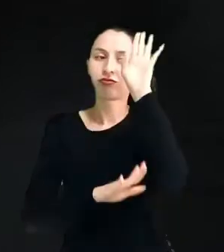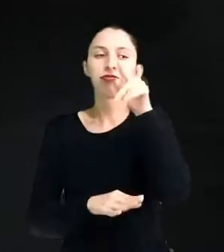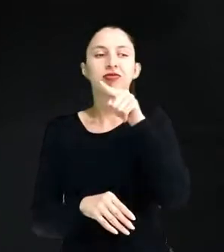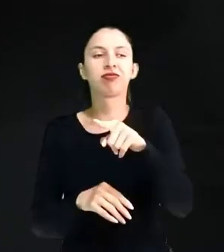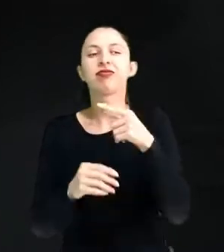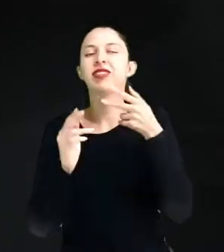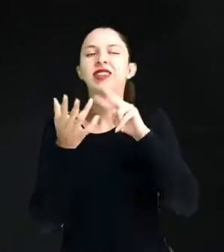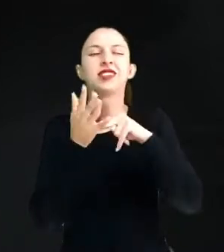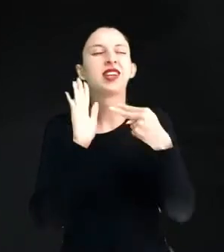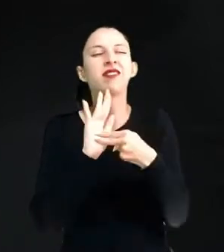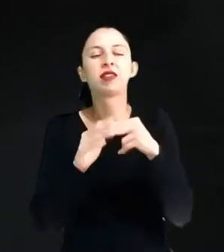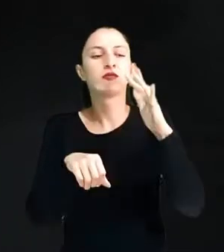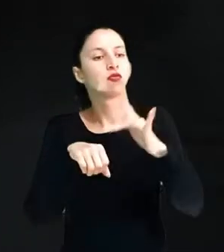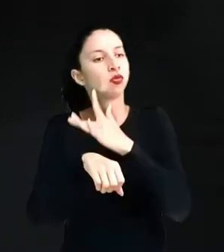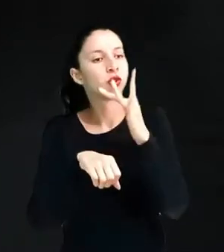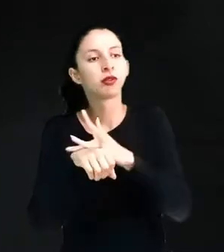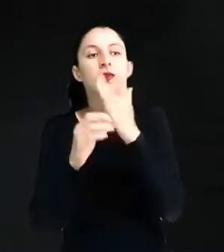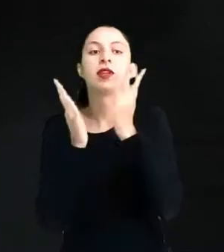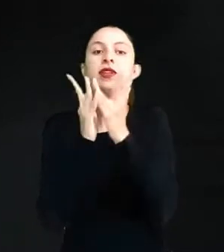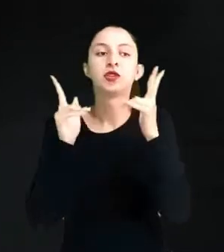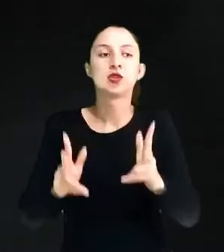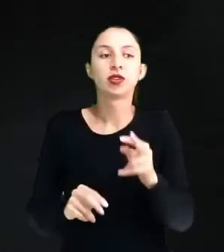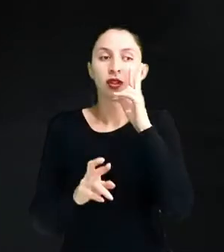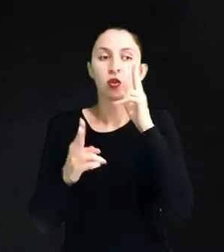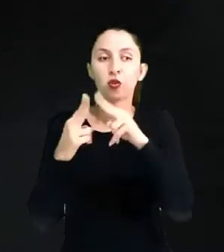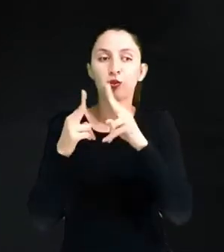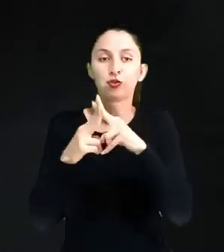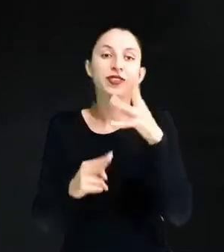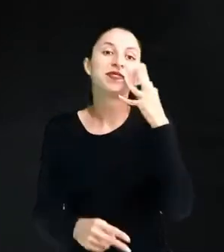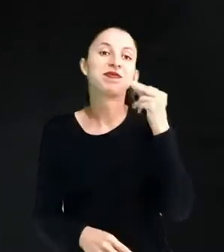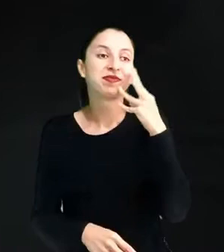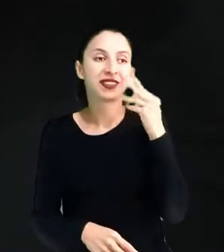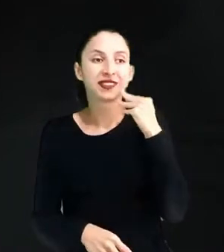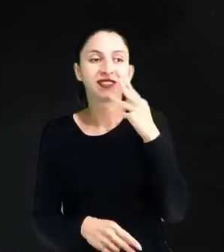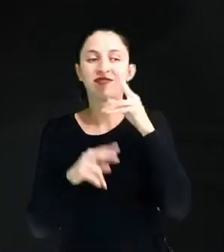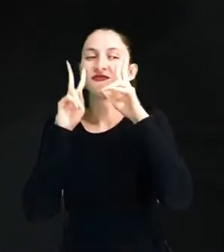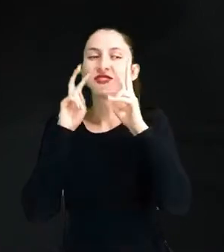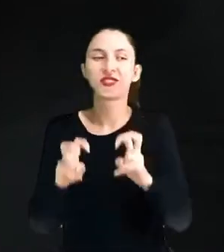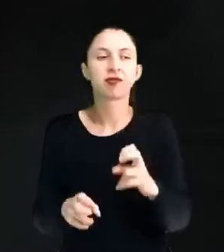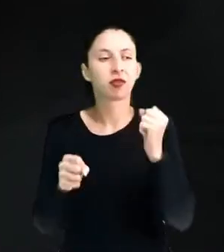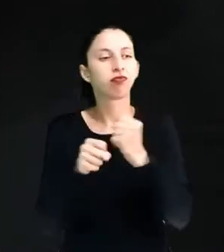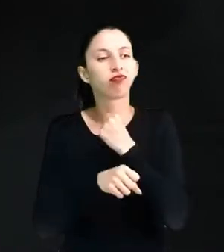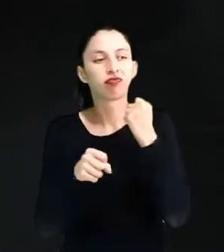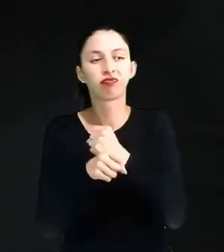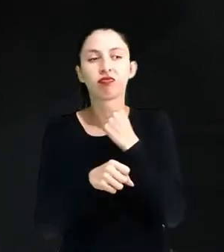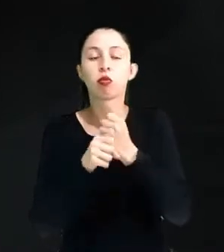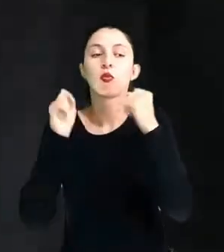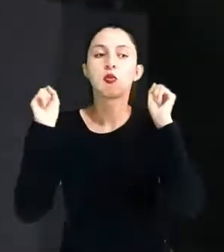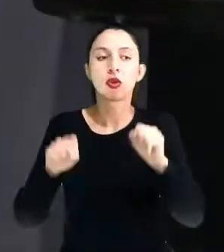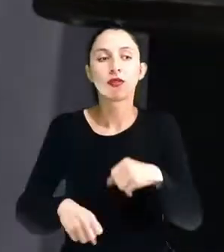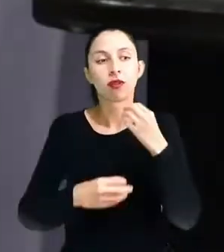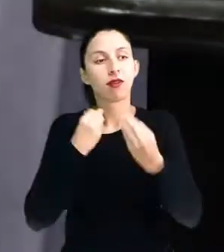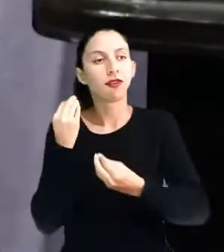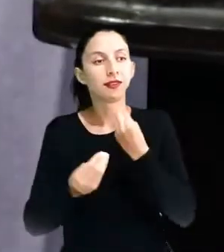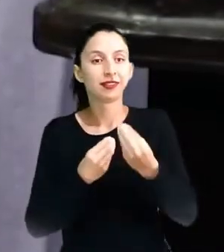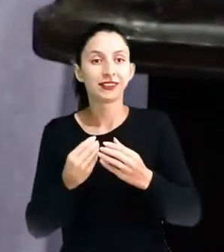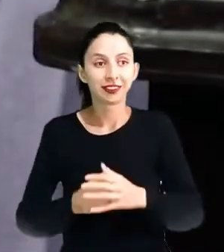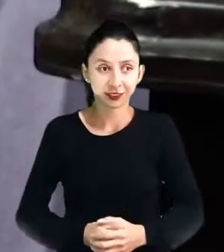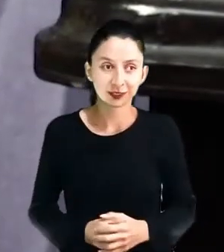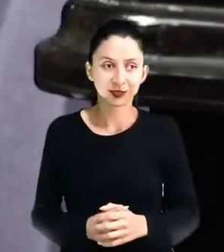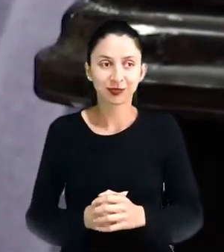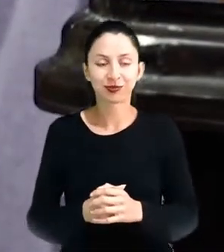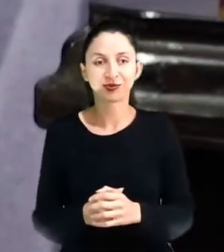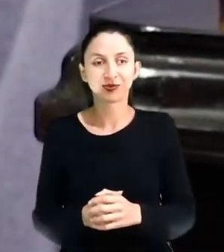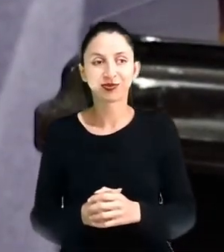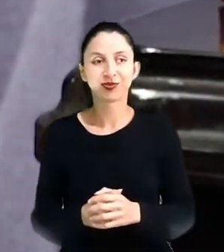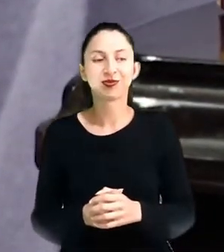como tratar de motivarlos para que conozcan esas experiencias de investigación, esos trabajos que se pueden adelantar y que se pueden, pues